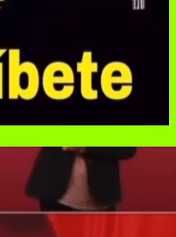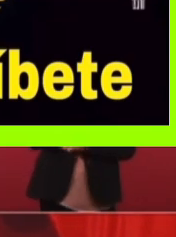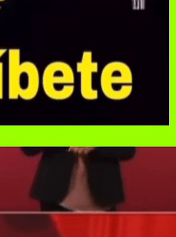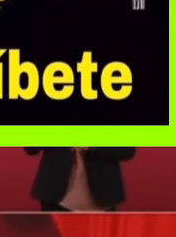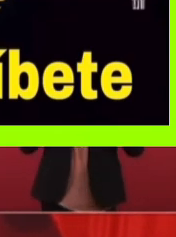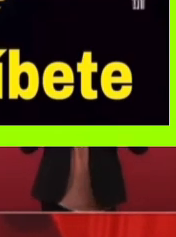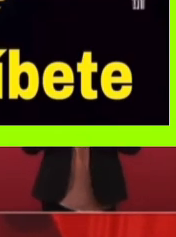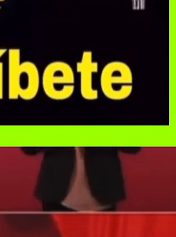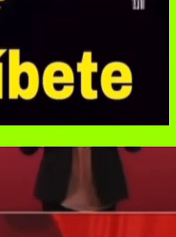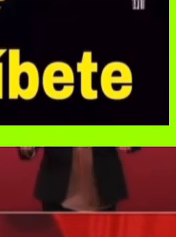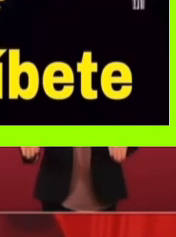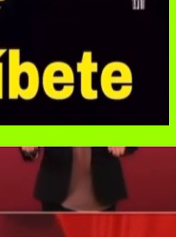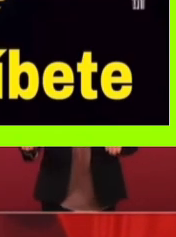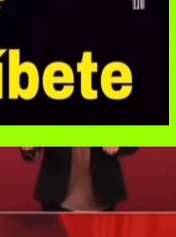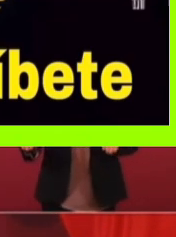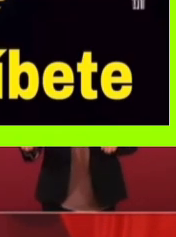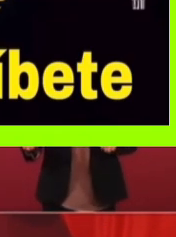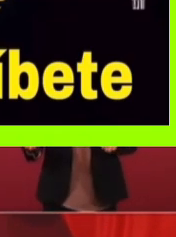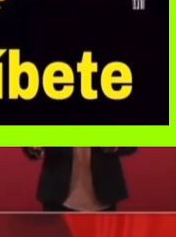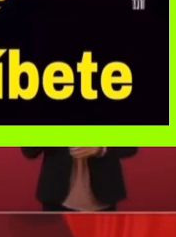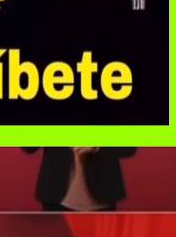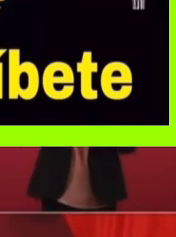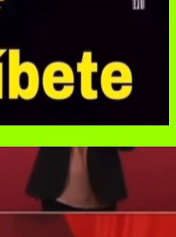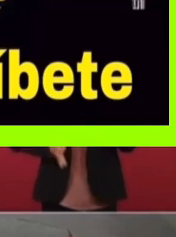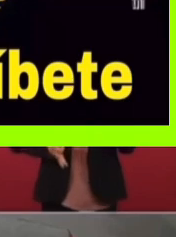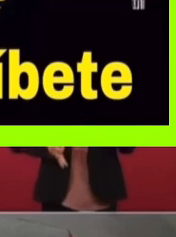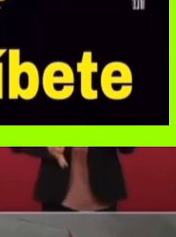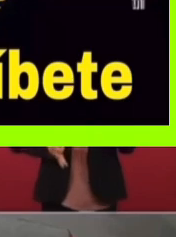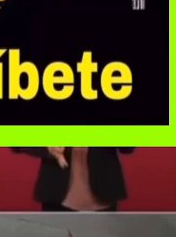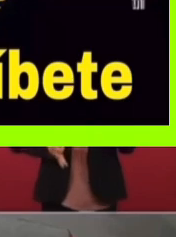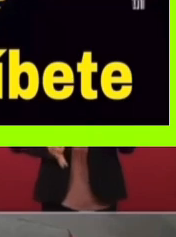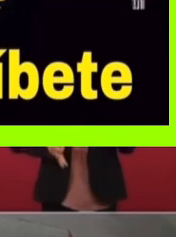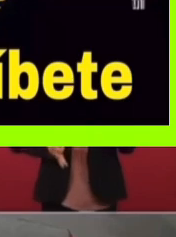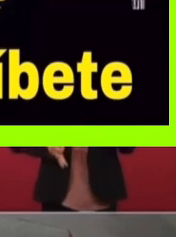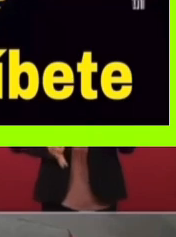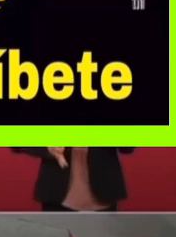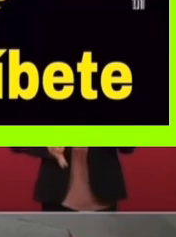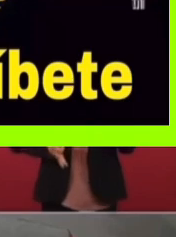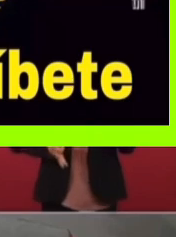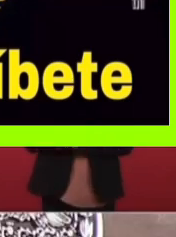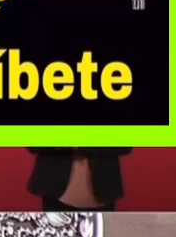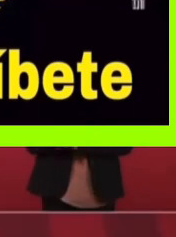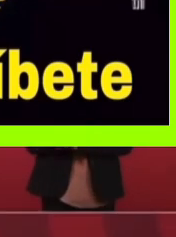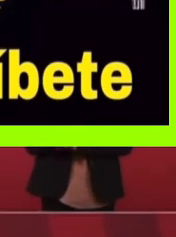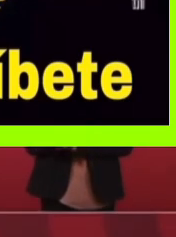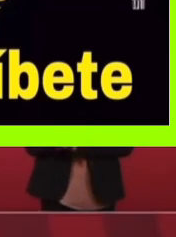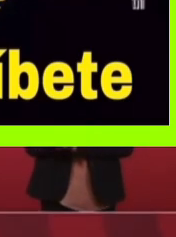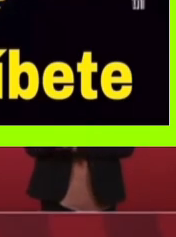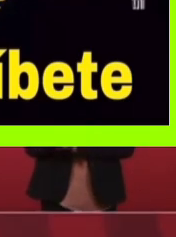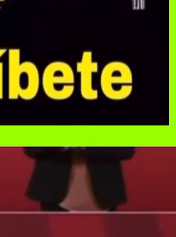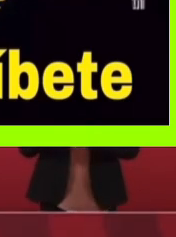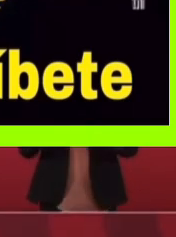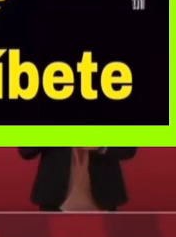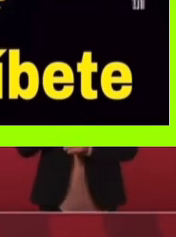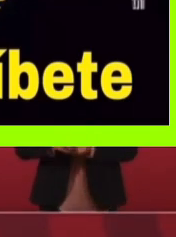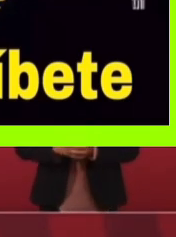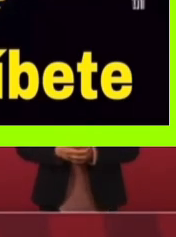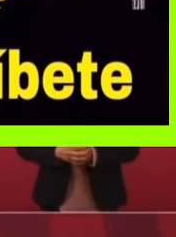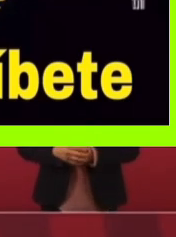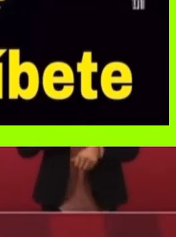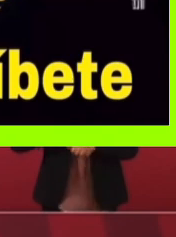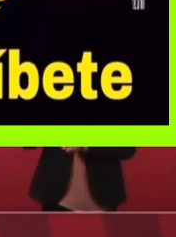lo que hace está pensando en los votos y está pensando en su poder y tiene miedo a la mejor que Lore sea